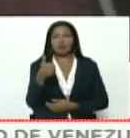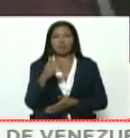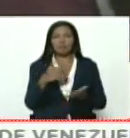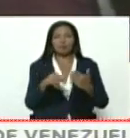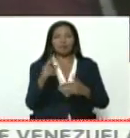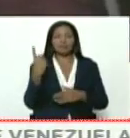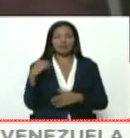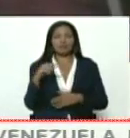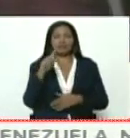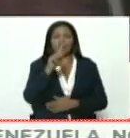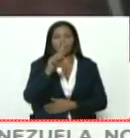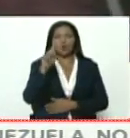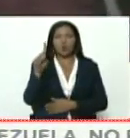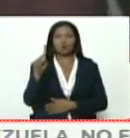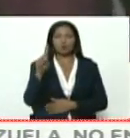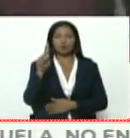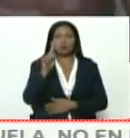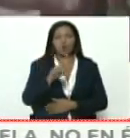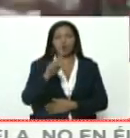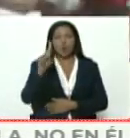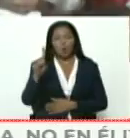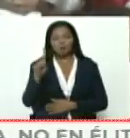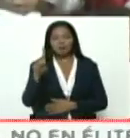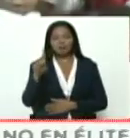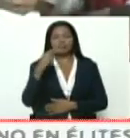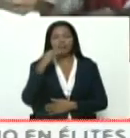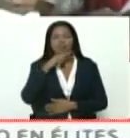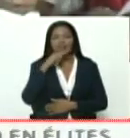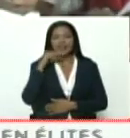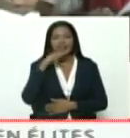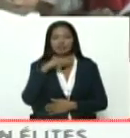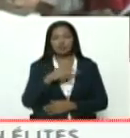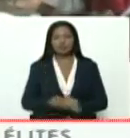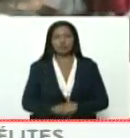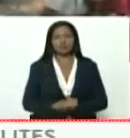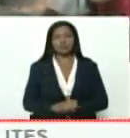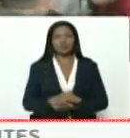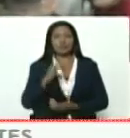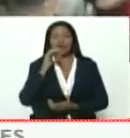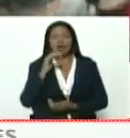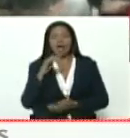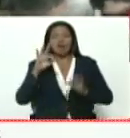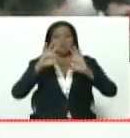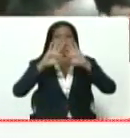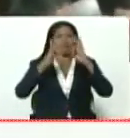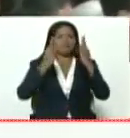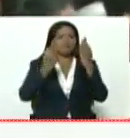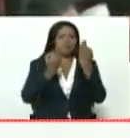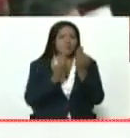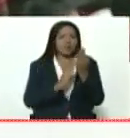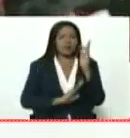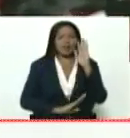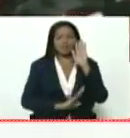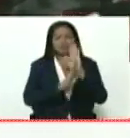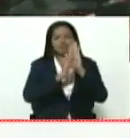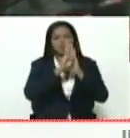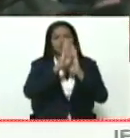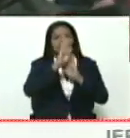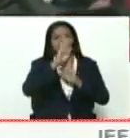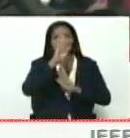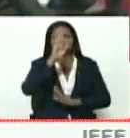a tener 11 entre una familia que crece. ¿Qué tal?